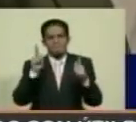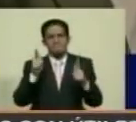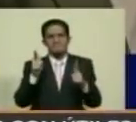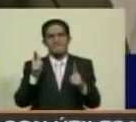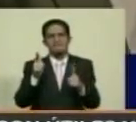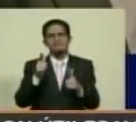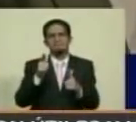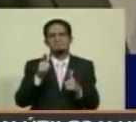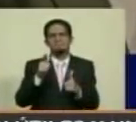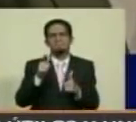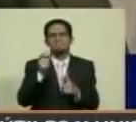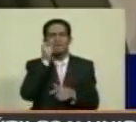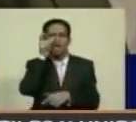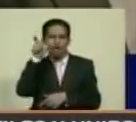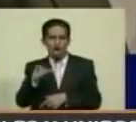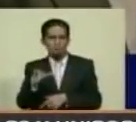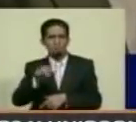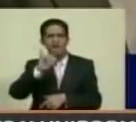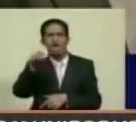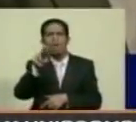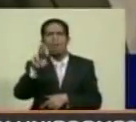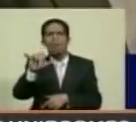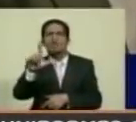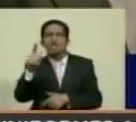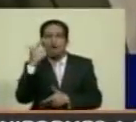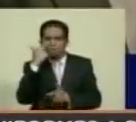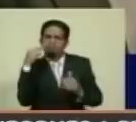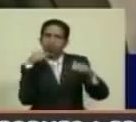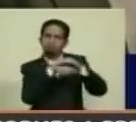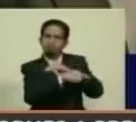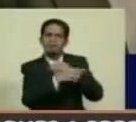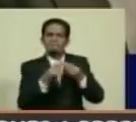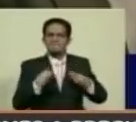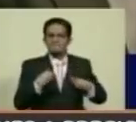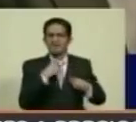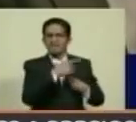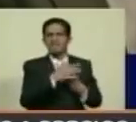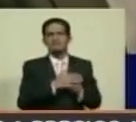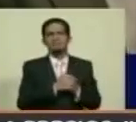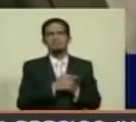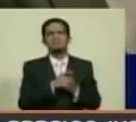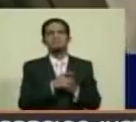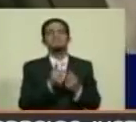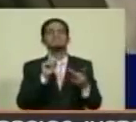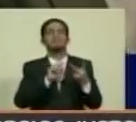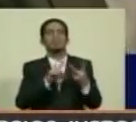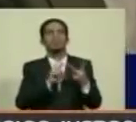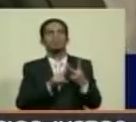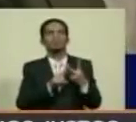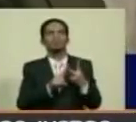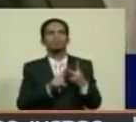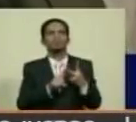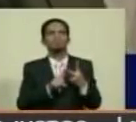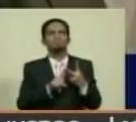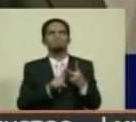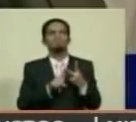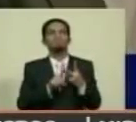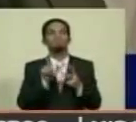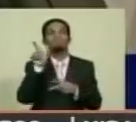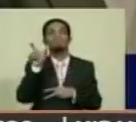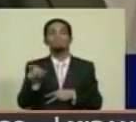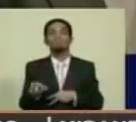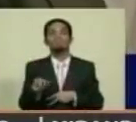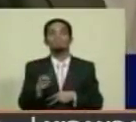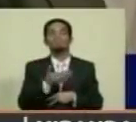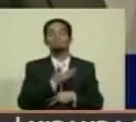esto va a cambiar la relación bilateral que tenemos con el vecino país. En segundo lugar, en los últimos días el presidente, como ya usted lo mencionaba,